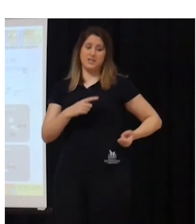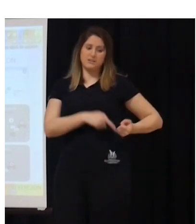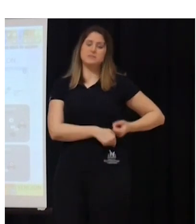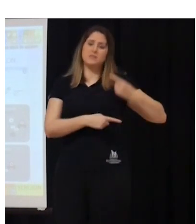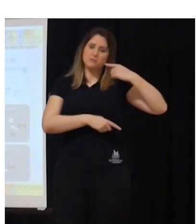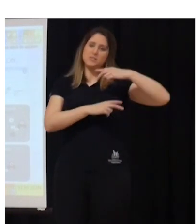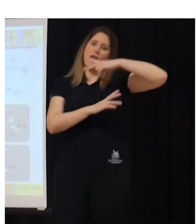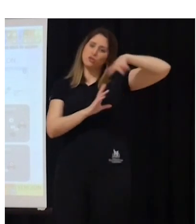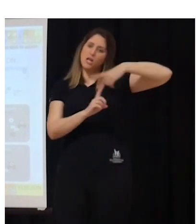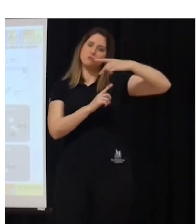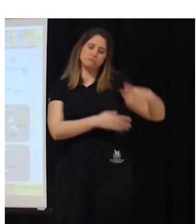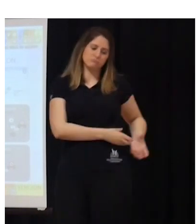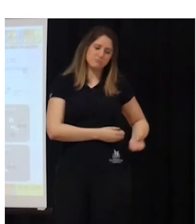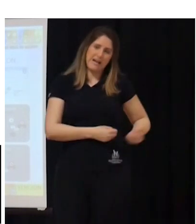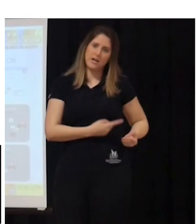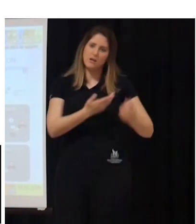repitiendo cada 2 años.